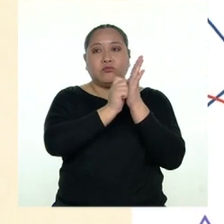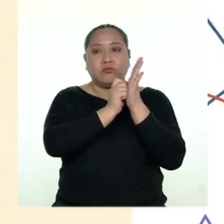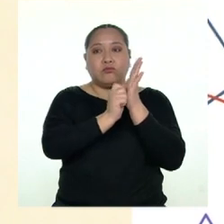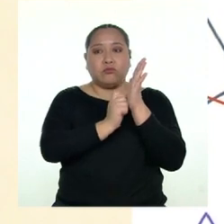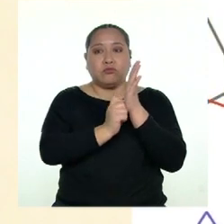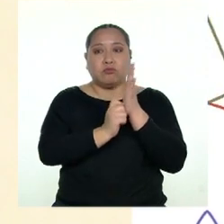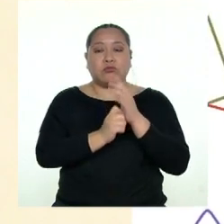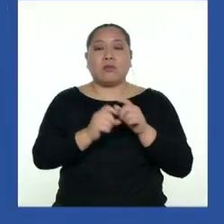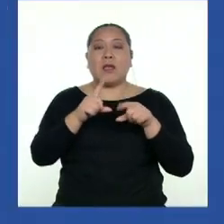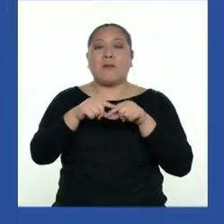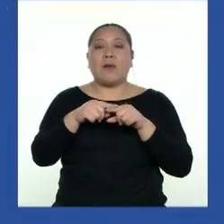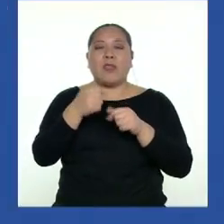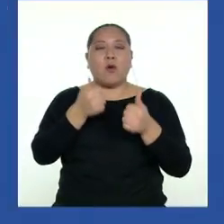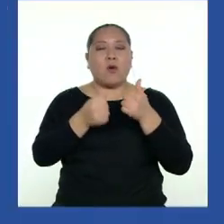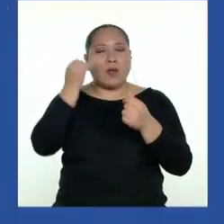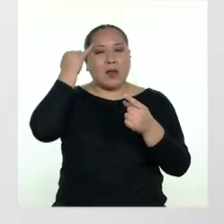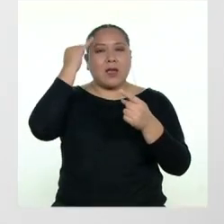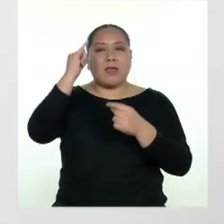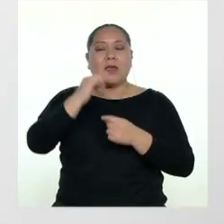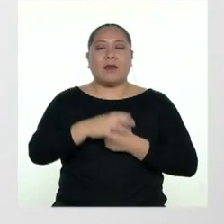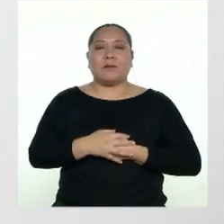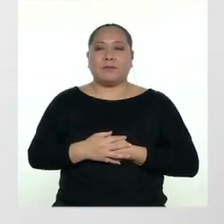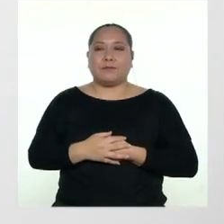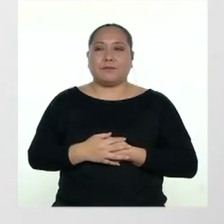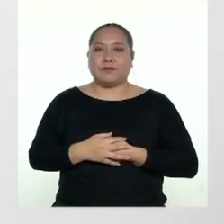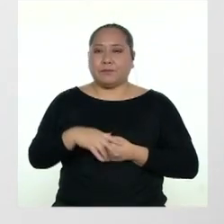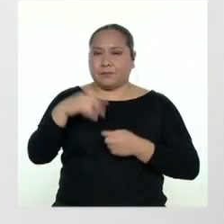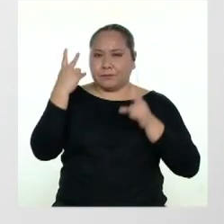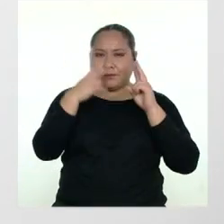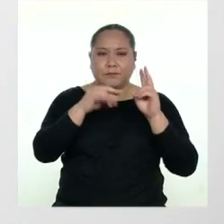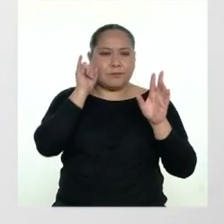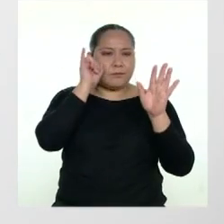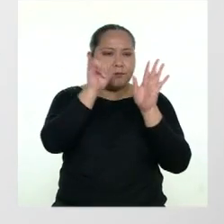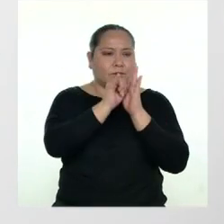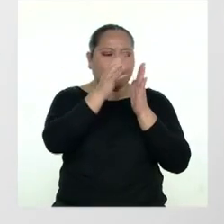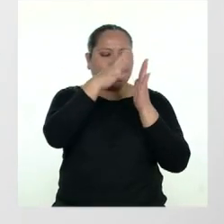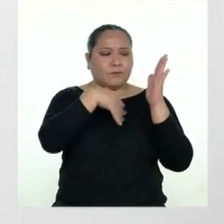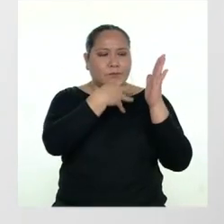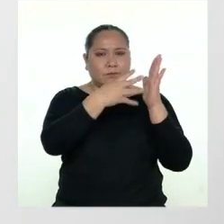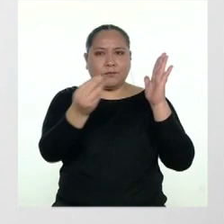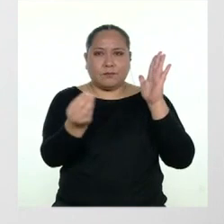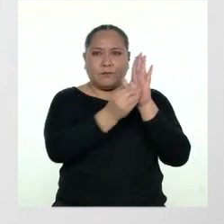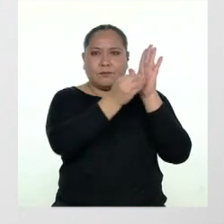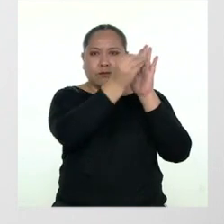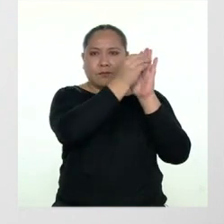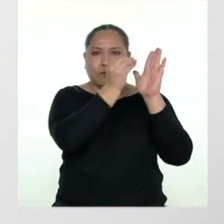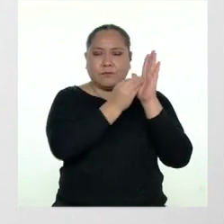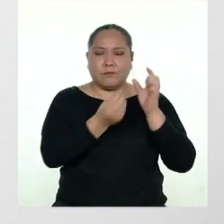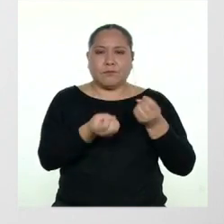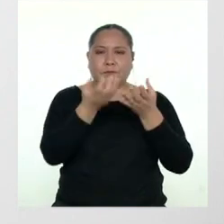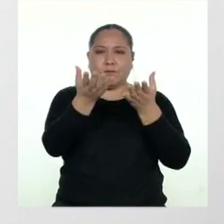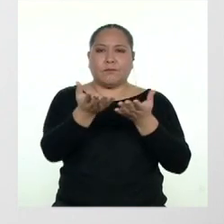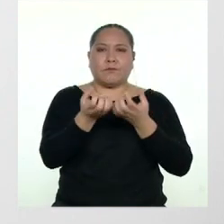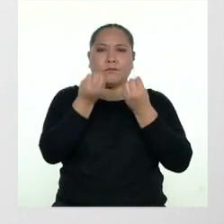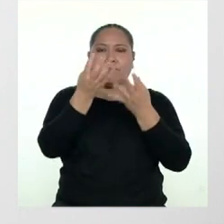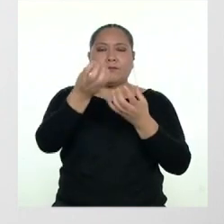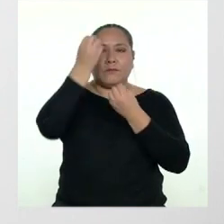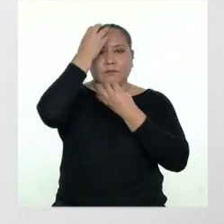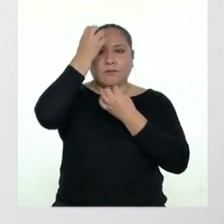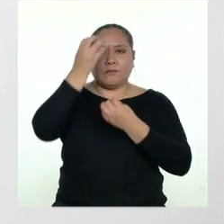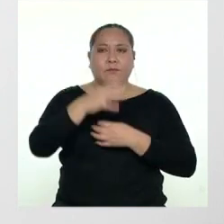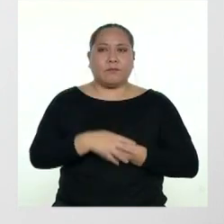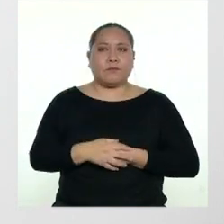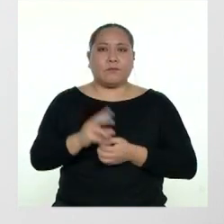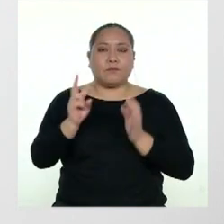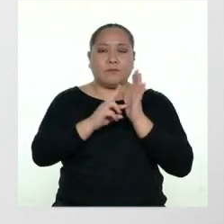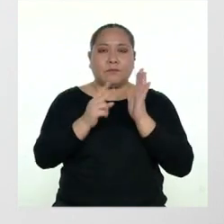intención comunicativa. Tengamos en cuenta que los gráficos contribuyen a esa transmisión de información. Quiero decir que